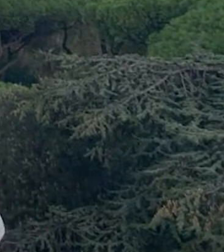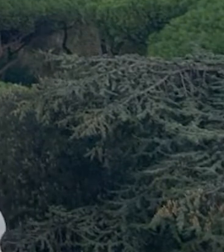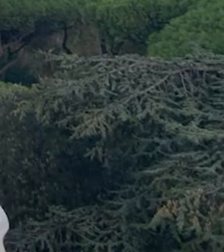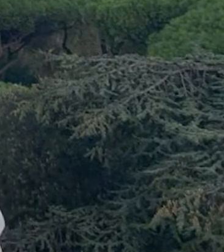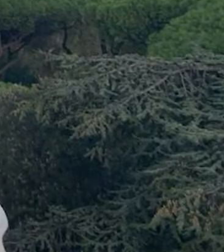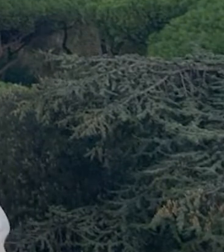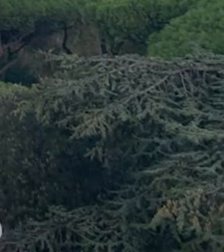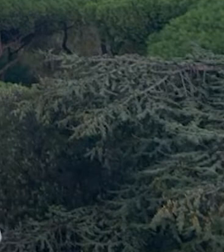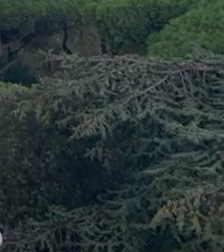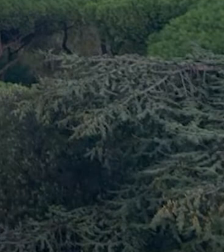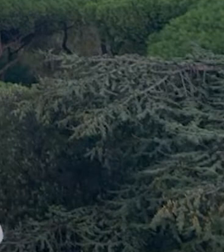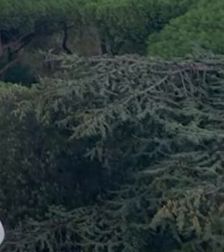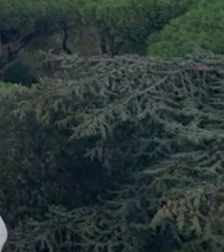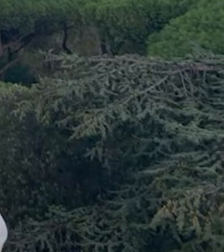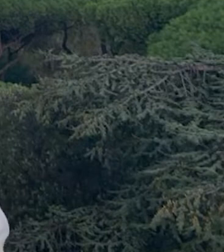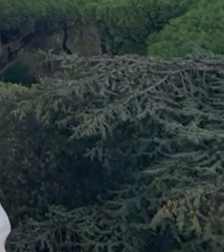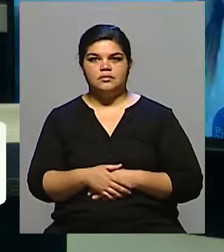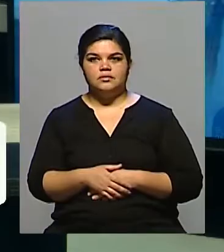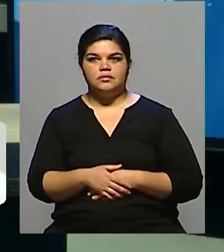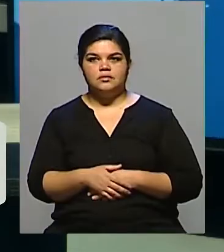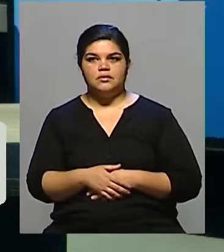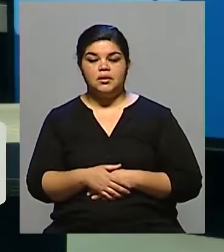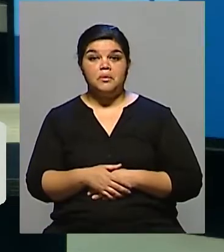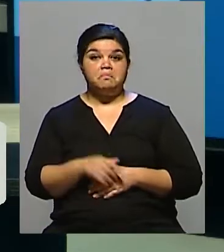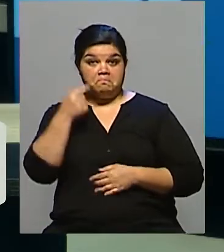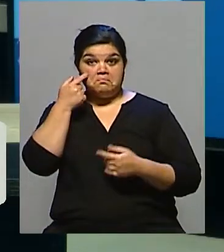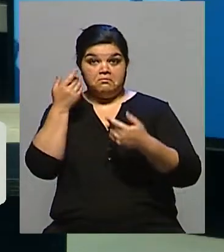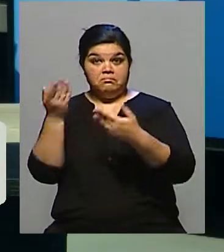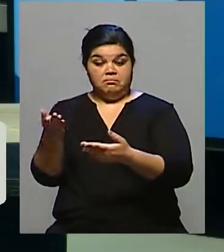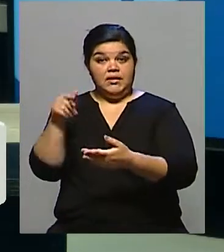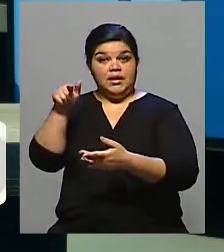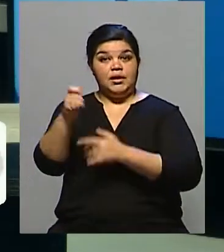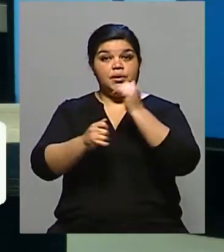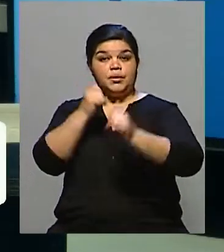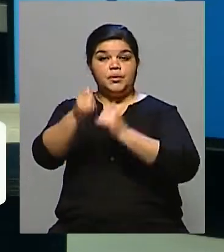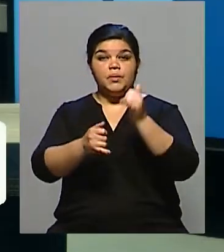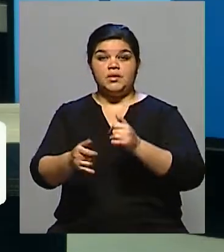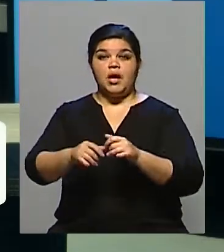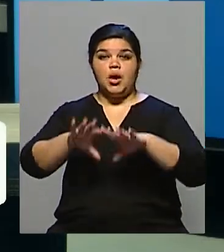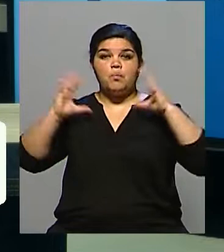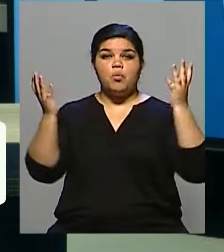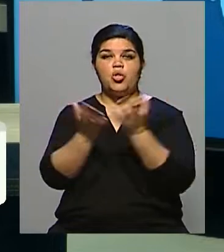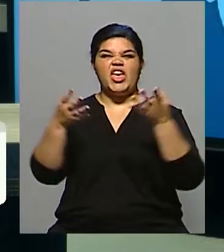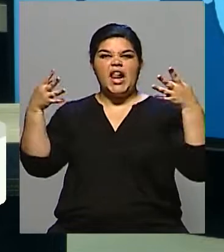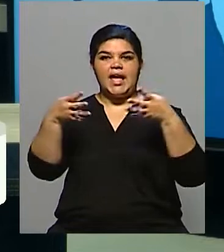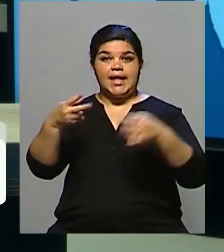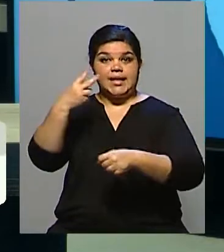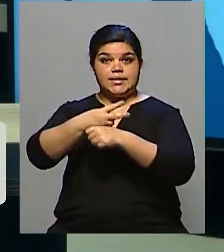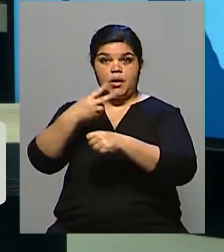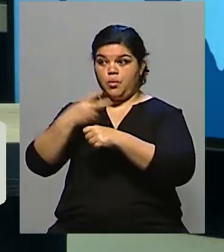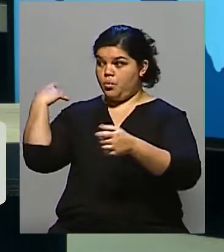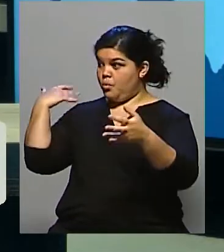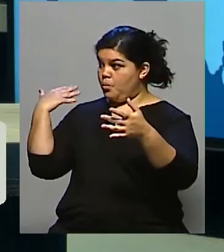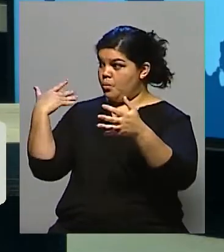Meloni es mantener la coalición unida. Bueno, debemos decir que desde la Segunda Guerra Mundial en Italia han pasado casi